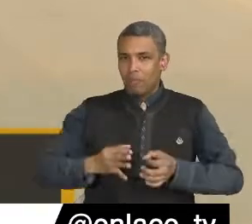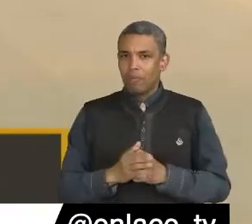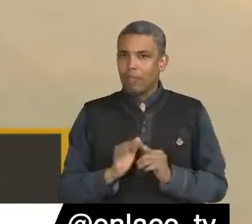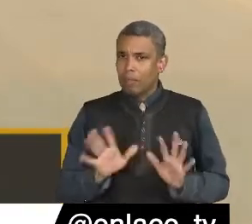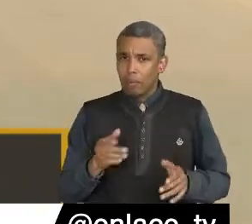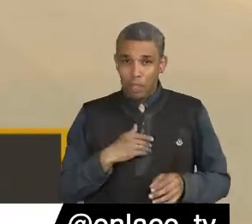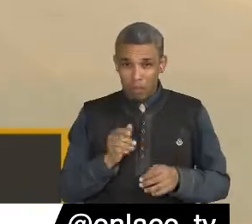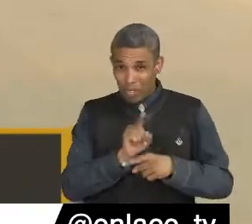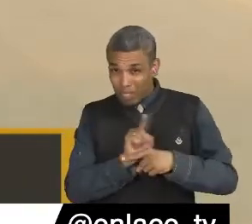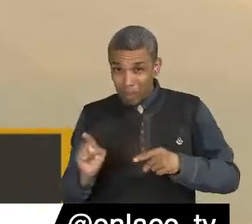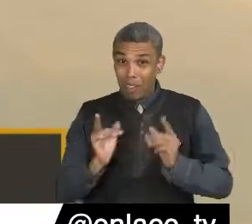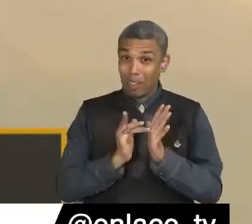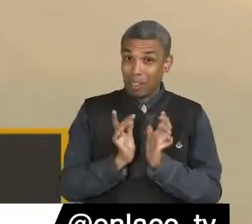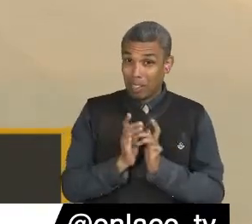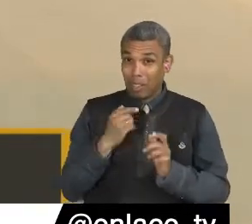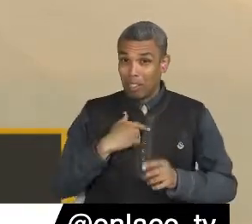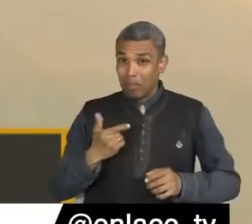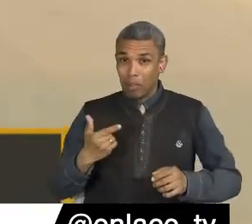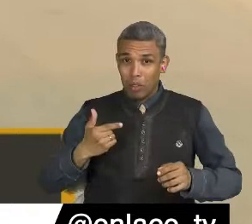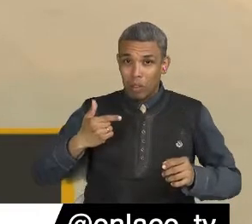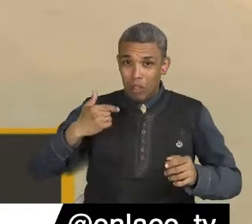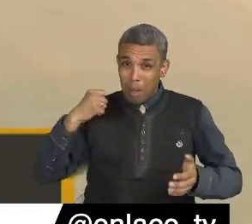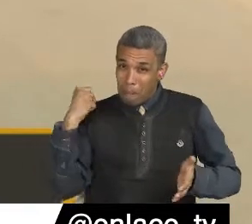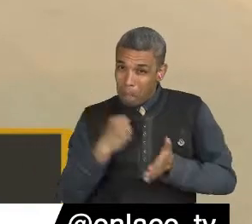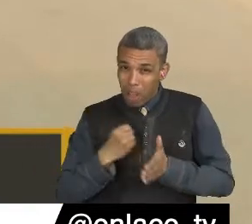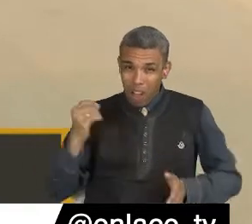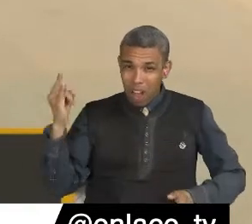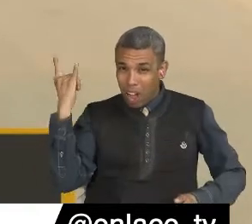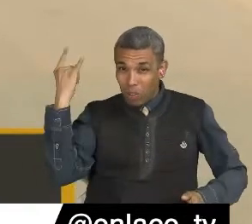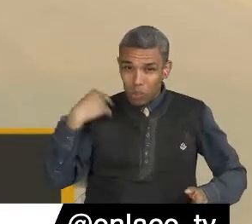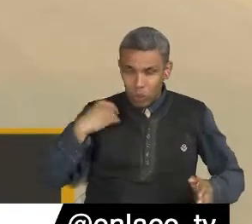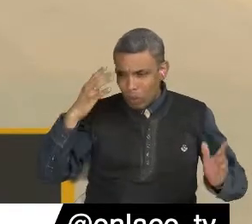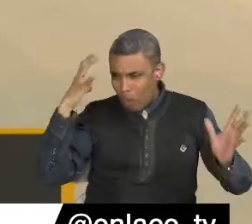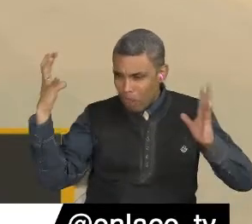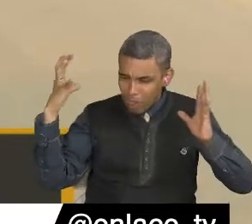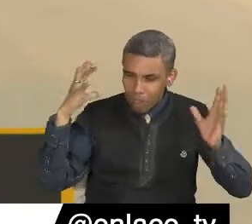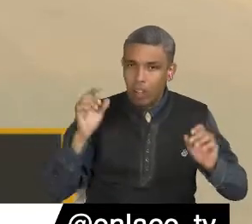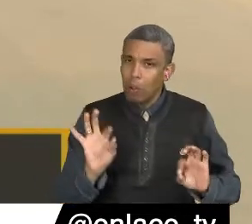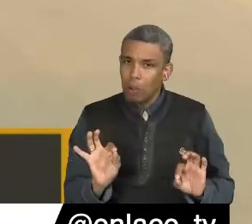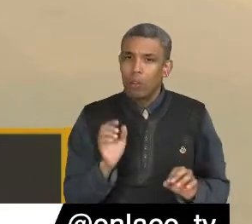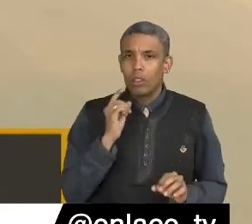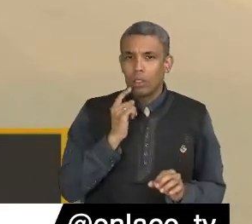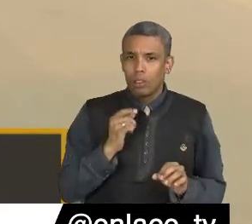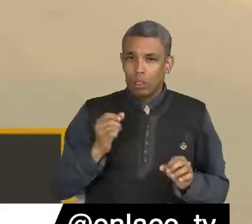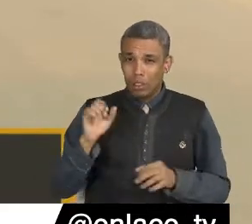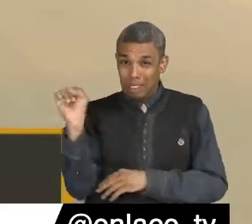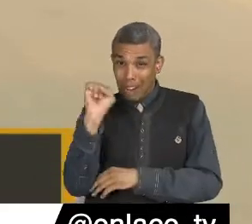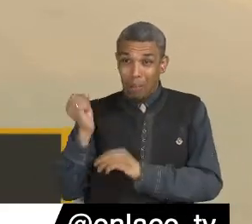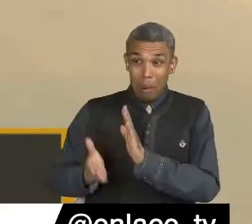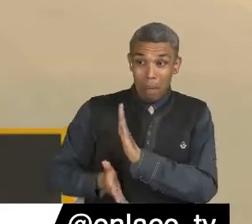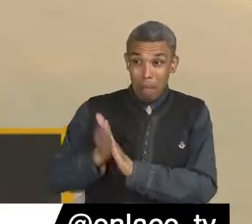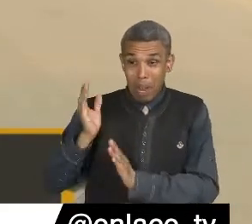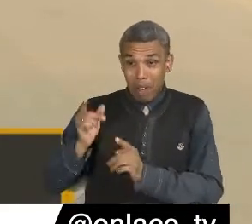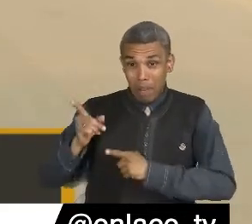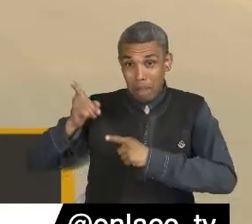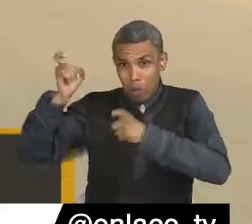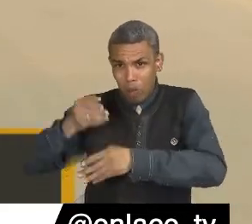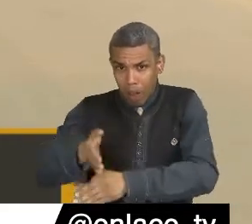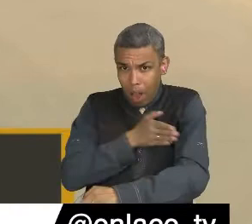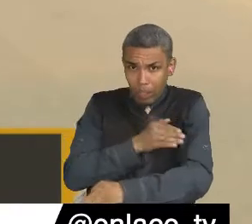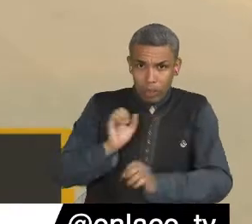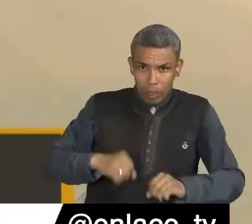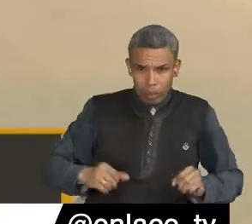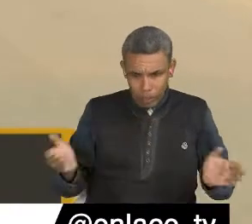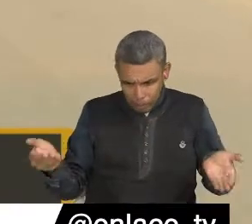en una tragedia, no termine en un accidente o que su vehículo no cuente con los papeles necesarios para poder hacer su traslado hacia las poblaciones o incluso salir aquí